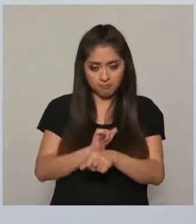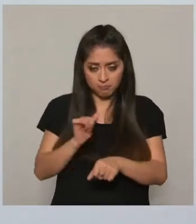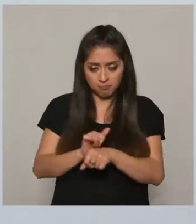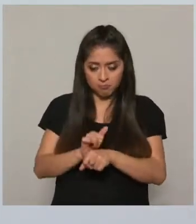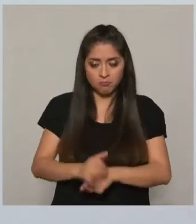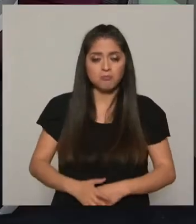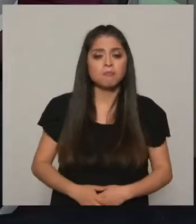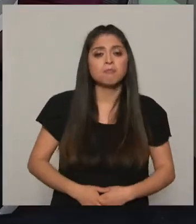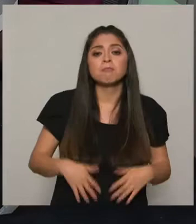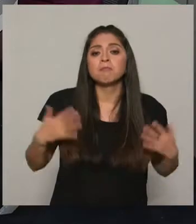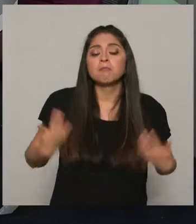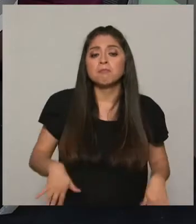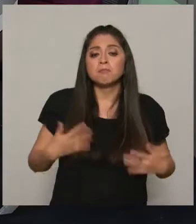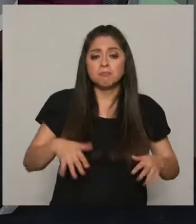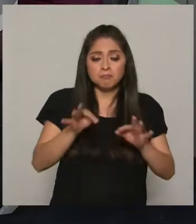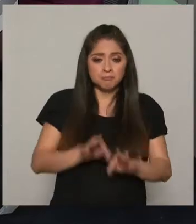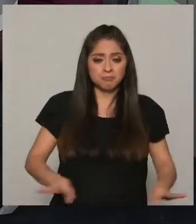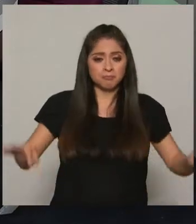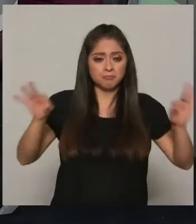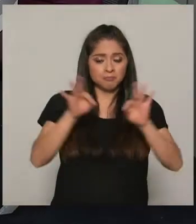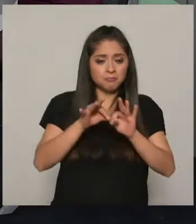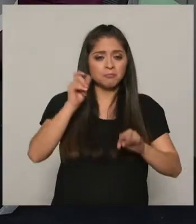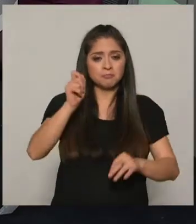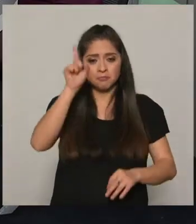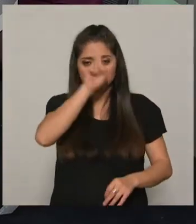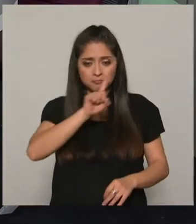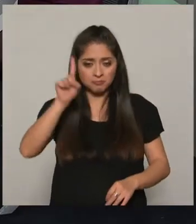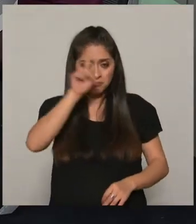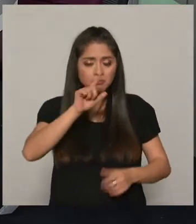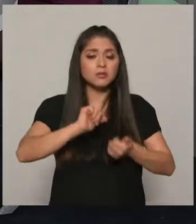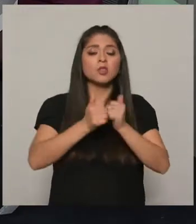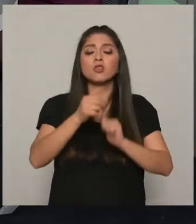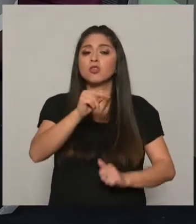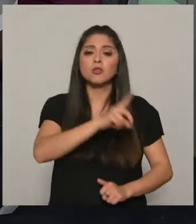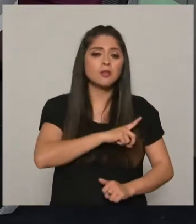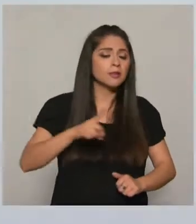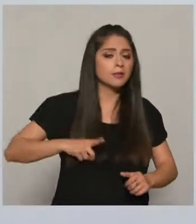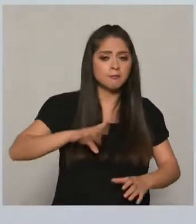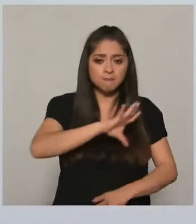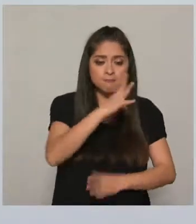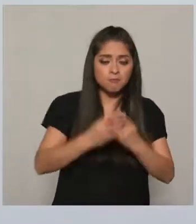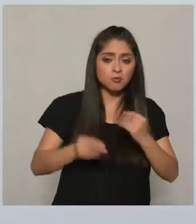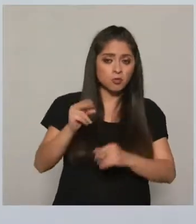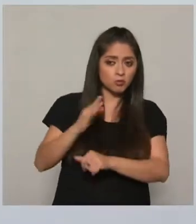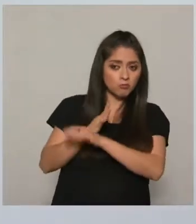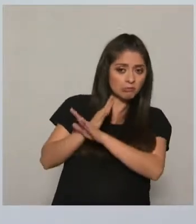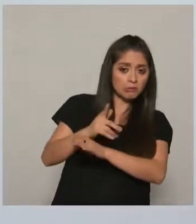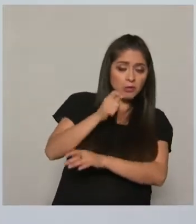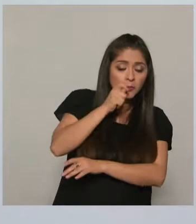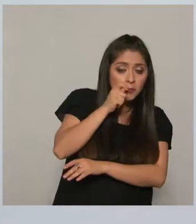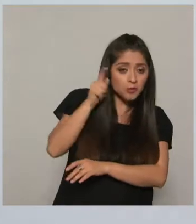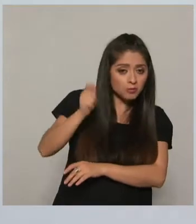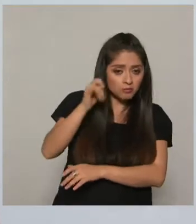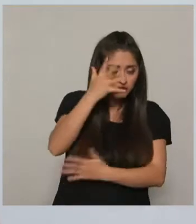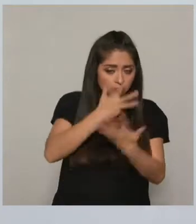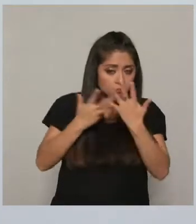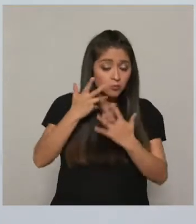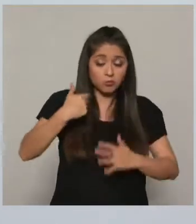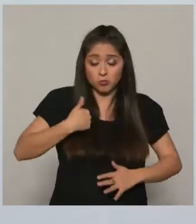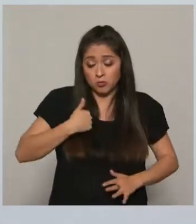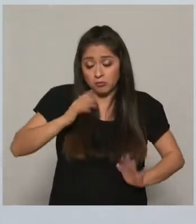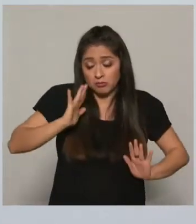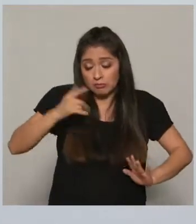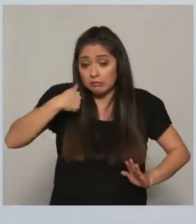Entonces sí son muy importantes estas recomendaciones, no huir, no evadir el alcoholímetro. Y ¿sabes qué, funcionaria? Yo